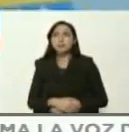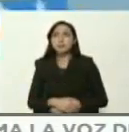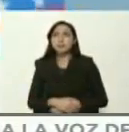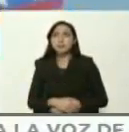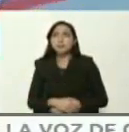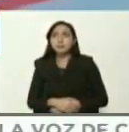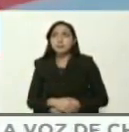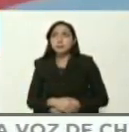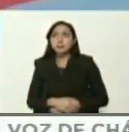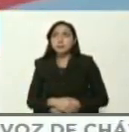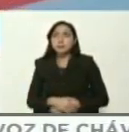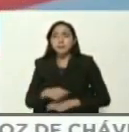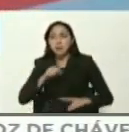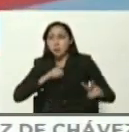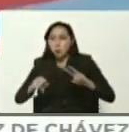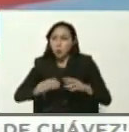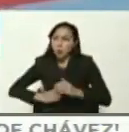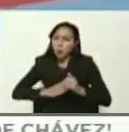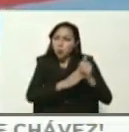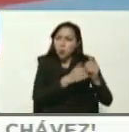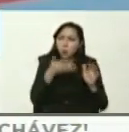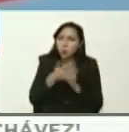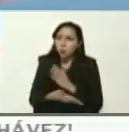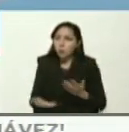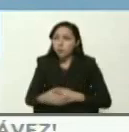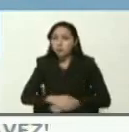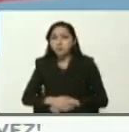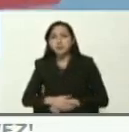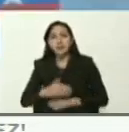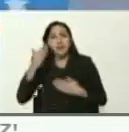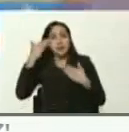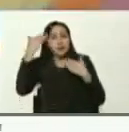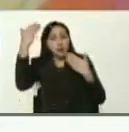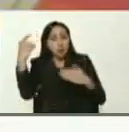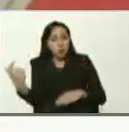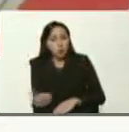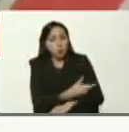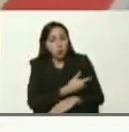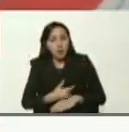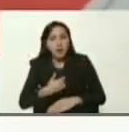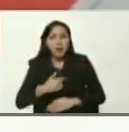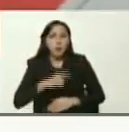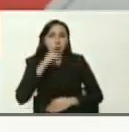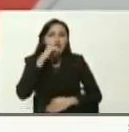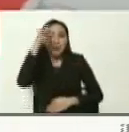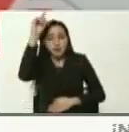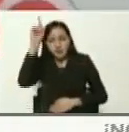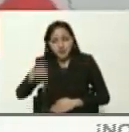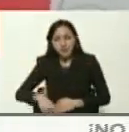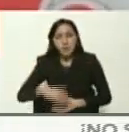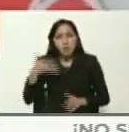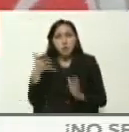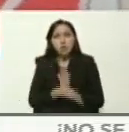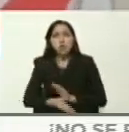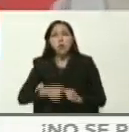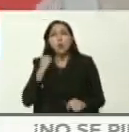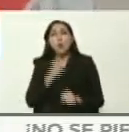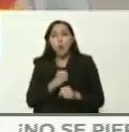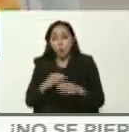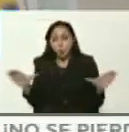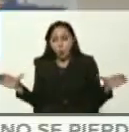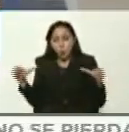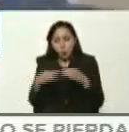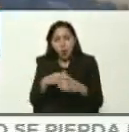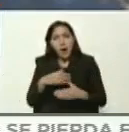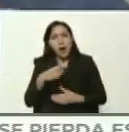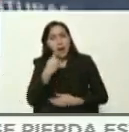direccionalidad de Somos Venezuela. Saludos, presidente, saludos, gobernador, y saludos a todo este grandioso equipo del sistema de misiones y